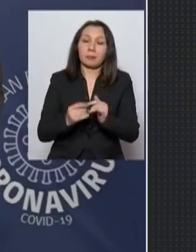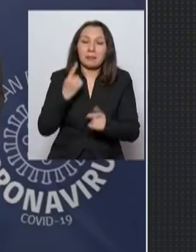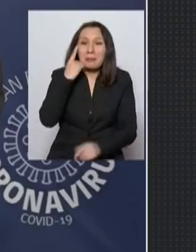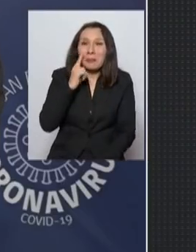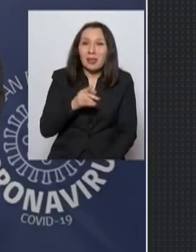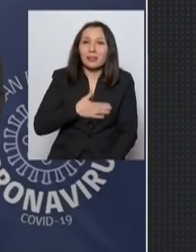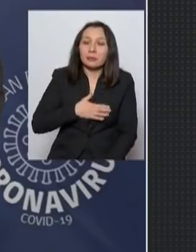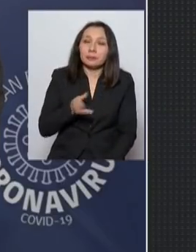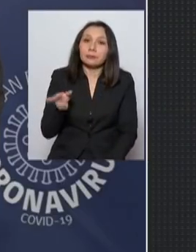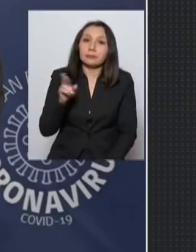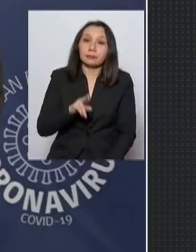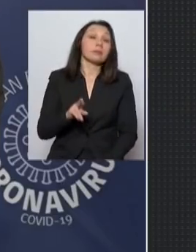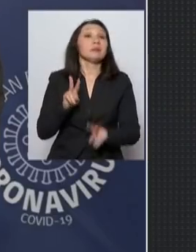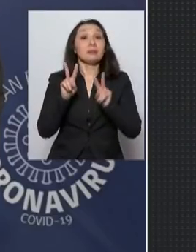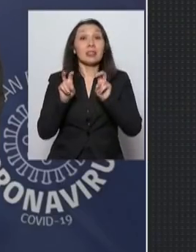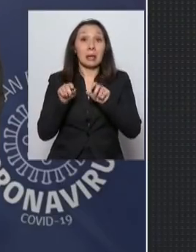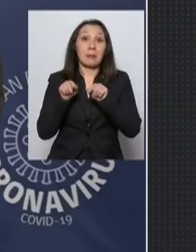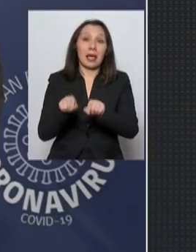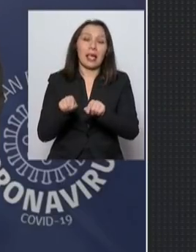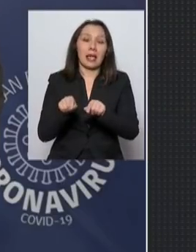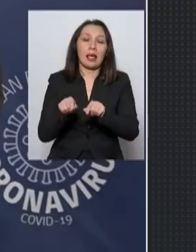quiero insistir a propósito de